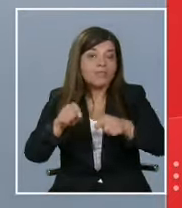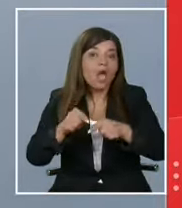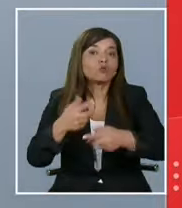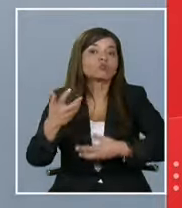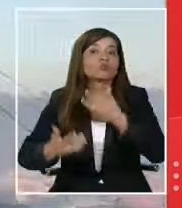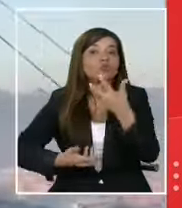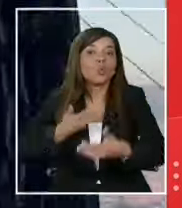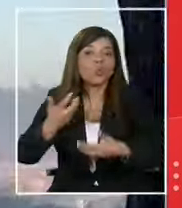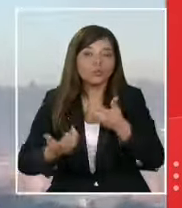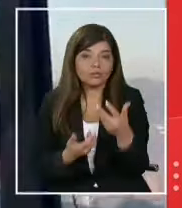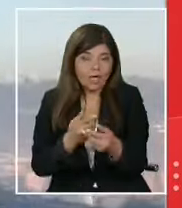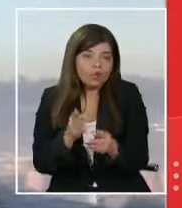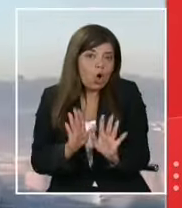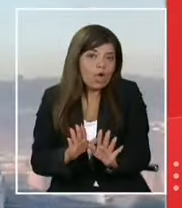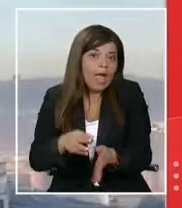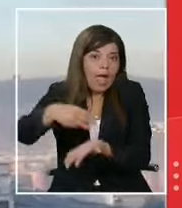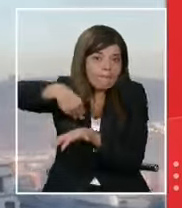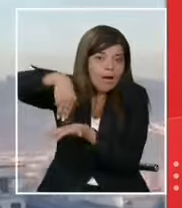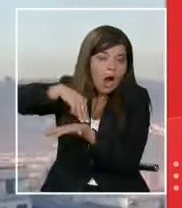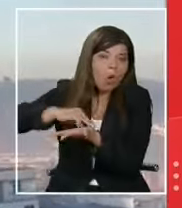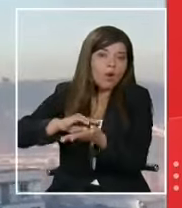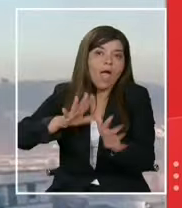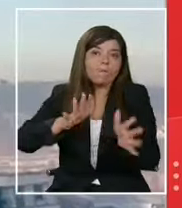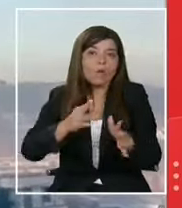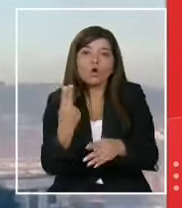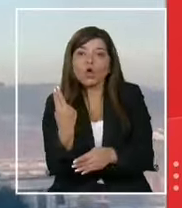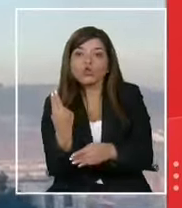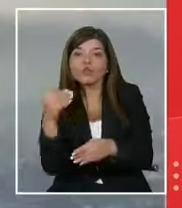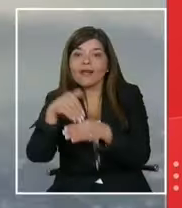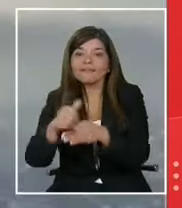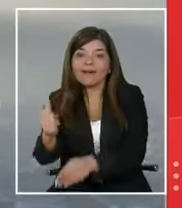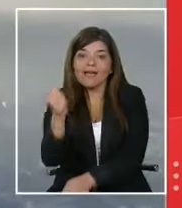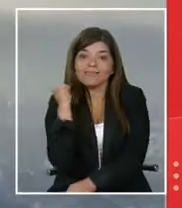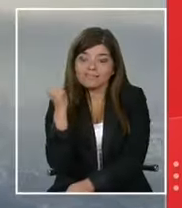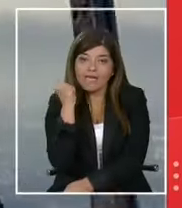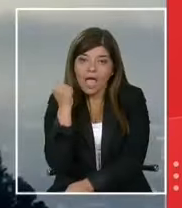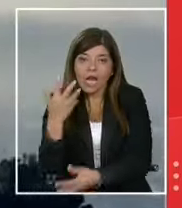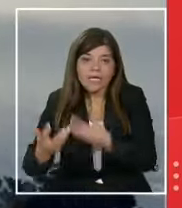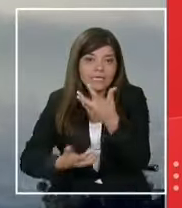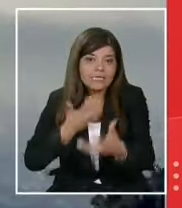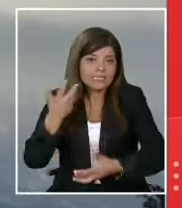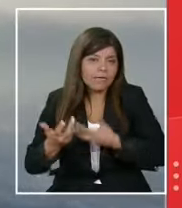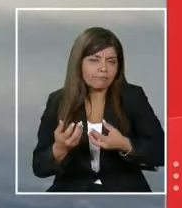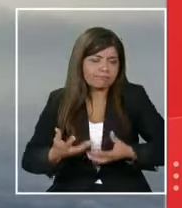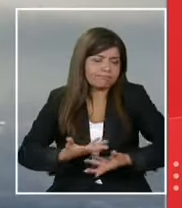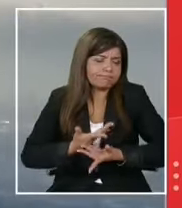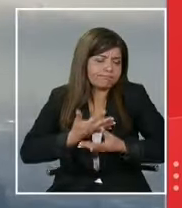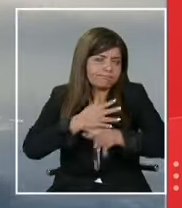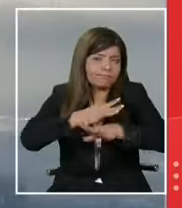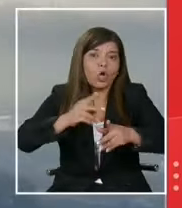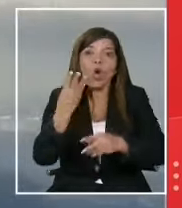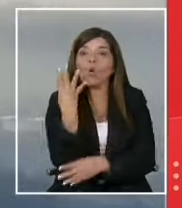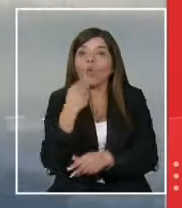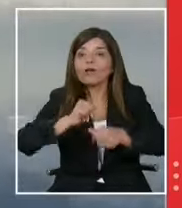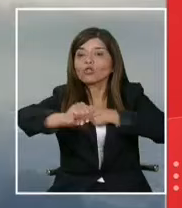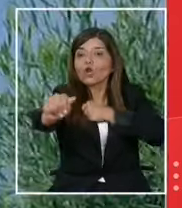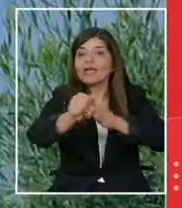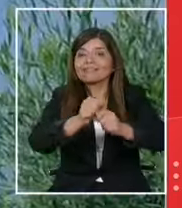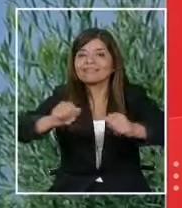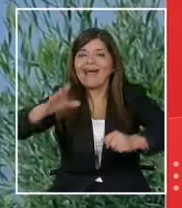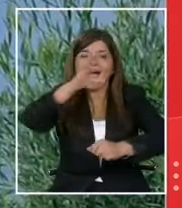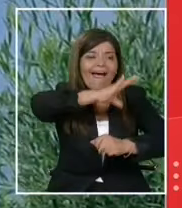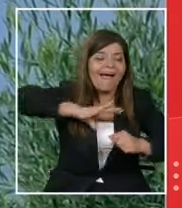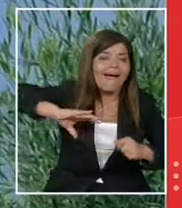incendio que se desarrolló efectivamente en Maule alrededor de las 14 horas de ayer, un incendio que generó una afectación de 4 hectáreas, además de todos